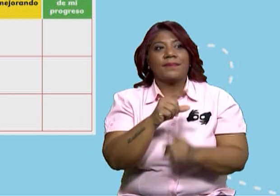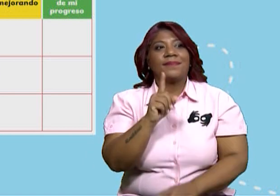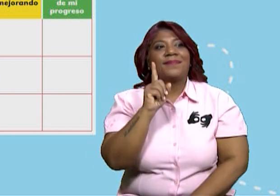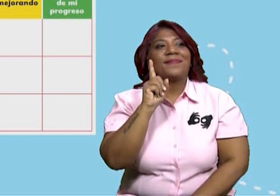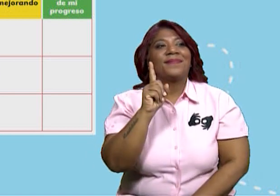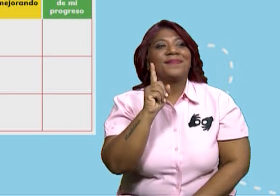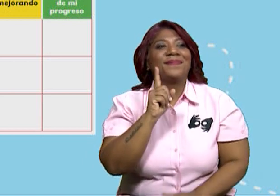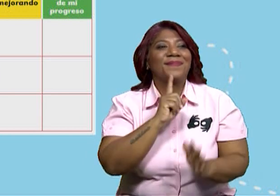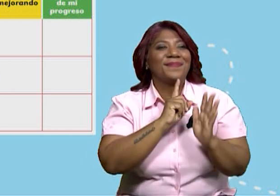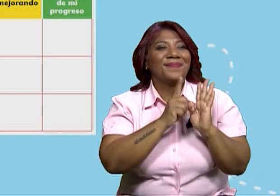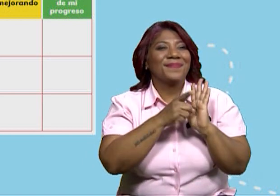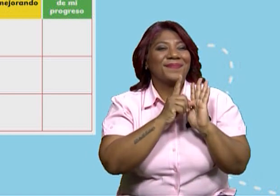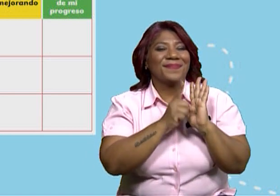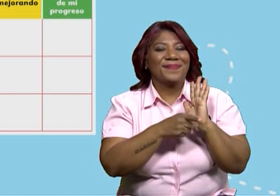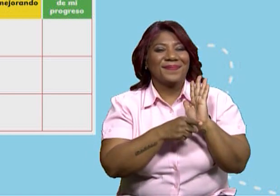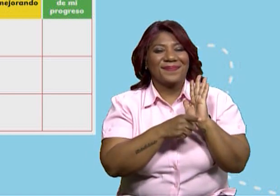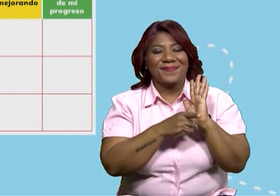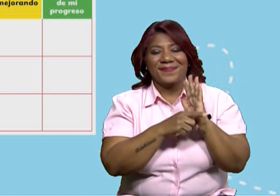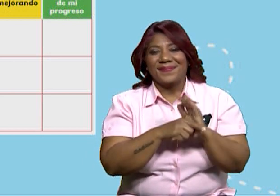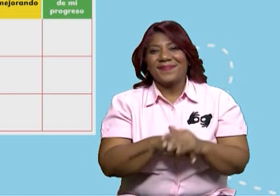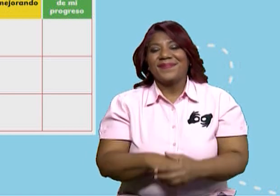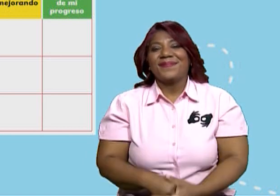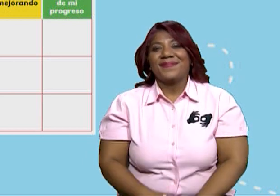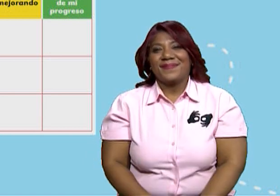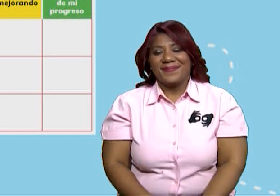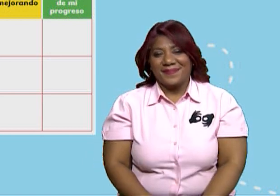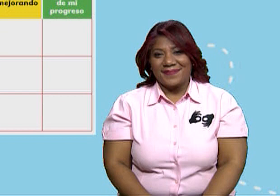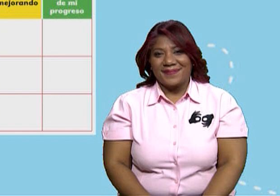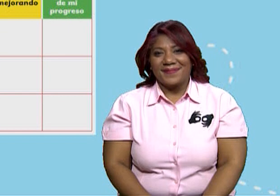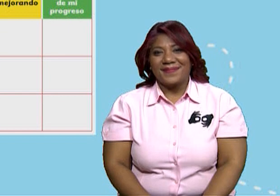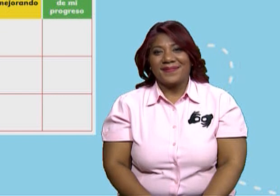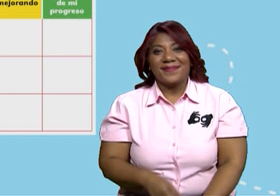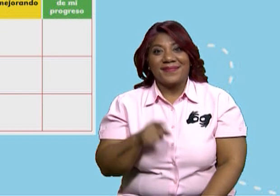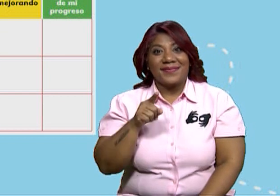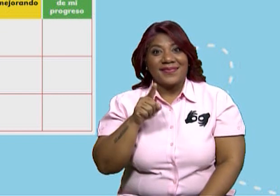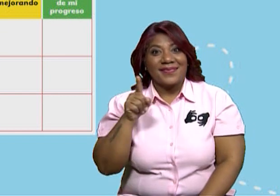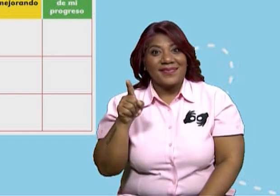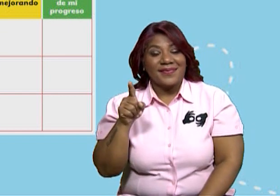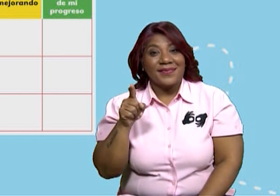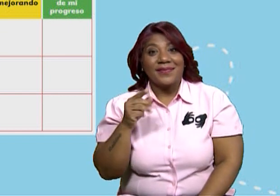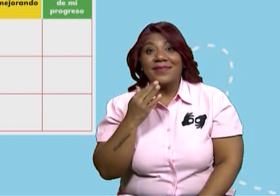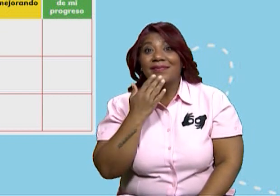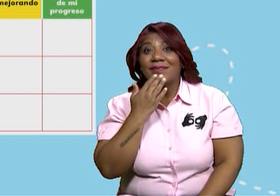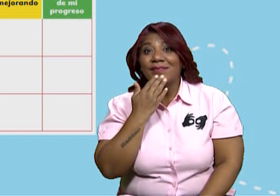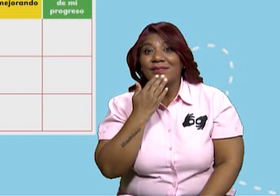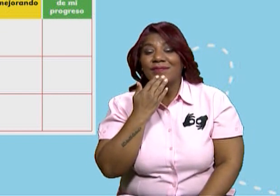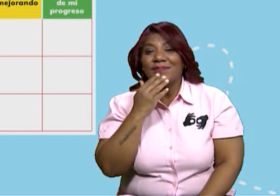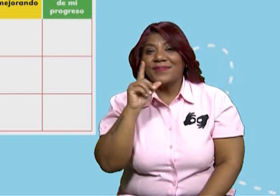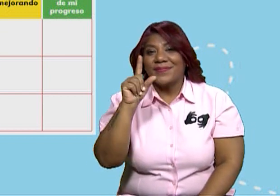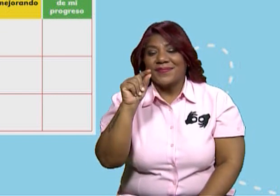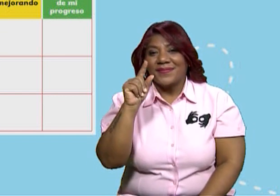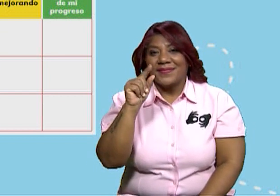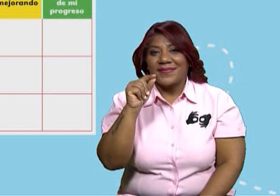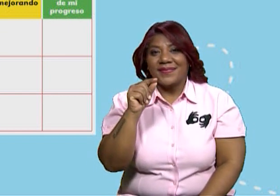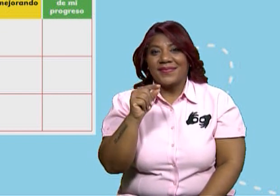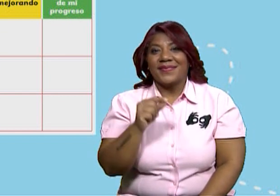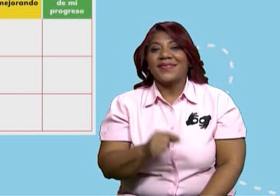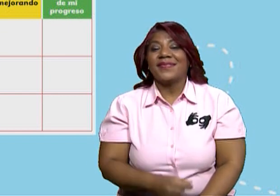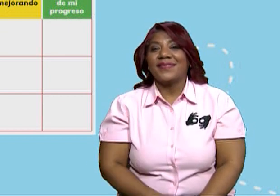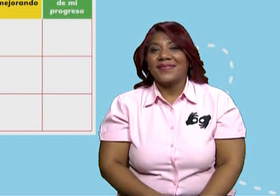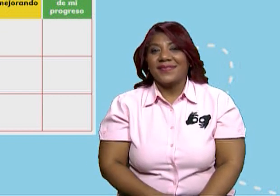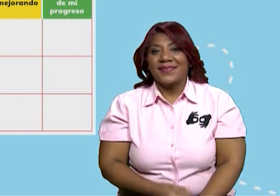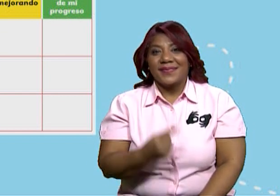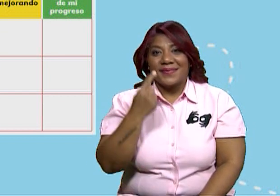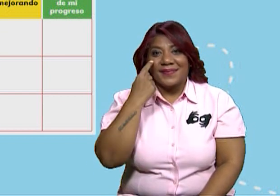vimos el trimestre pasado, así es que ya debes estar llegando a la casilla verde. Y chicos, no nos queremos ir